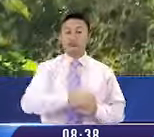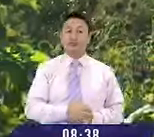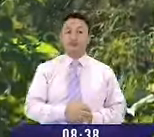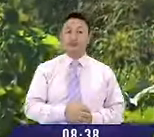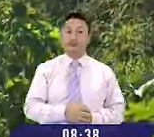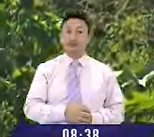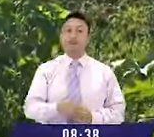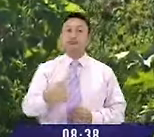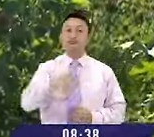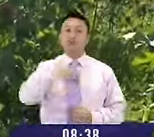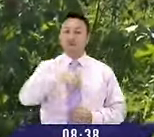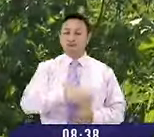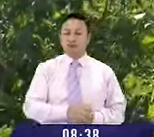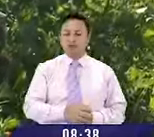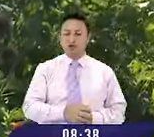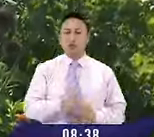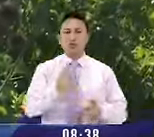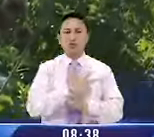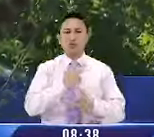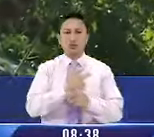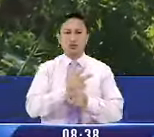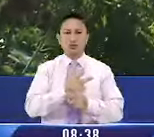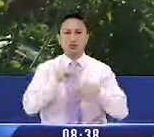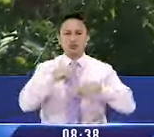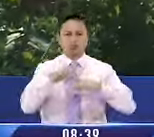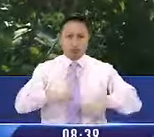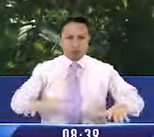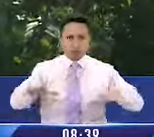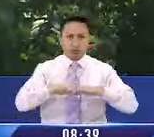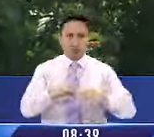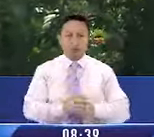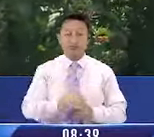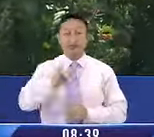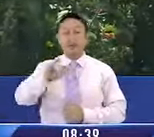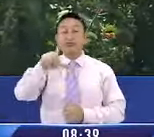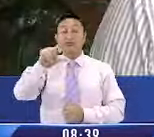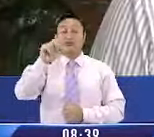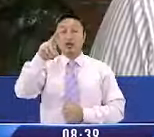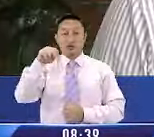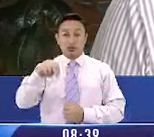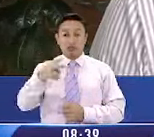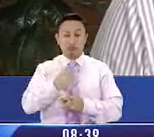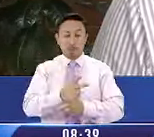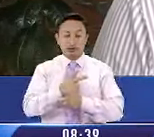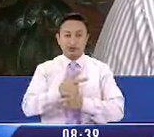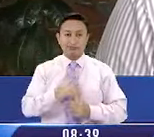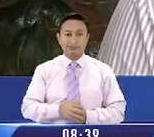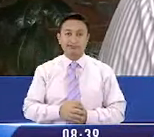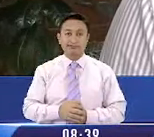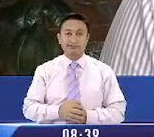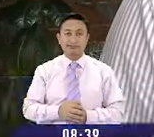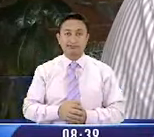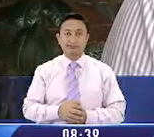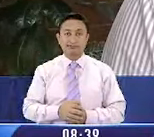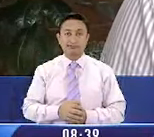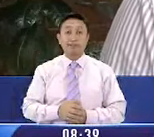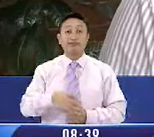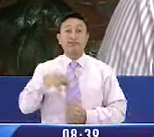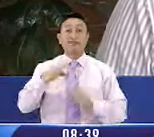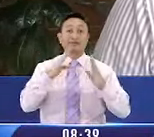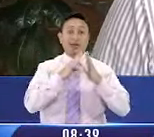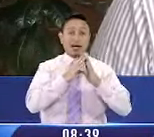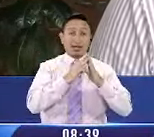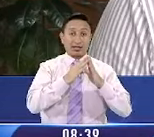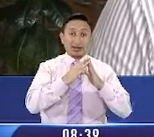busca el desarrollo y protección ecológica de zonas como el Iralo y más odes que haya una contención de la de las urbanizaciones y